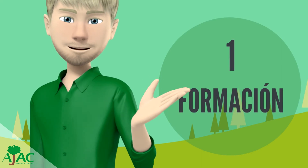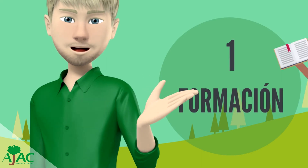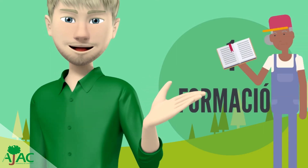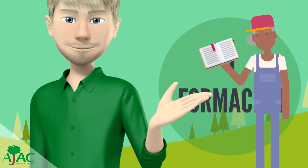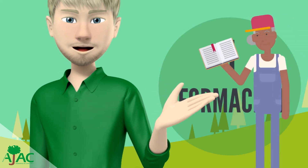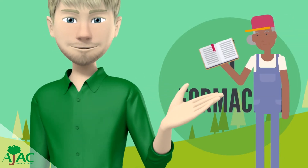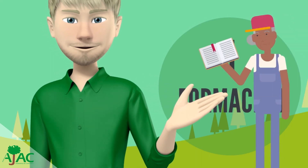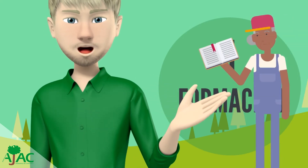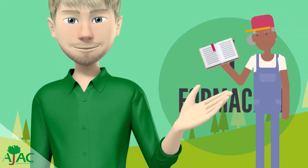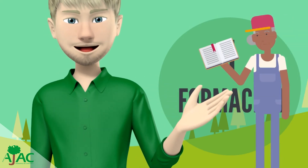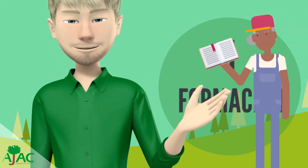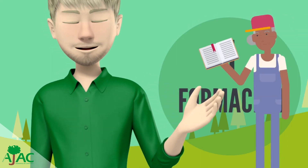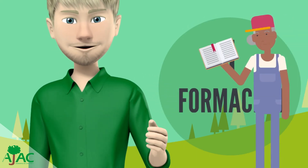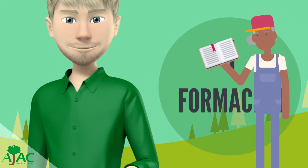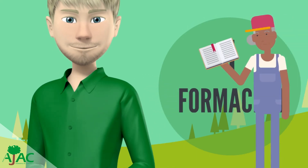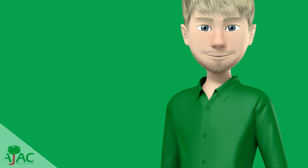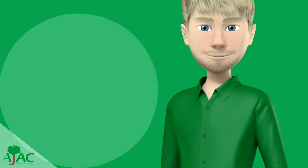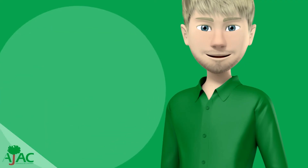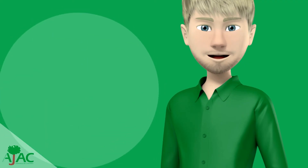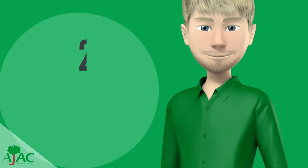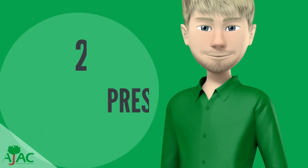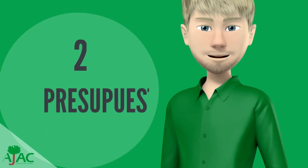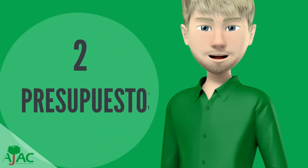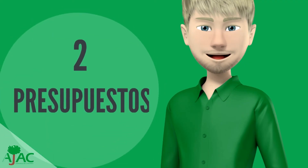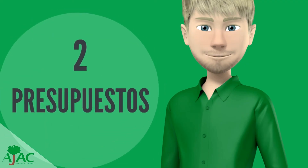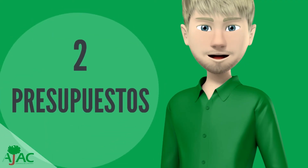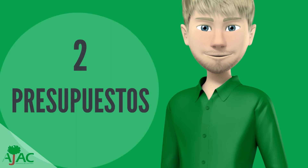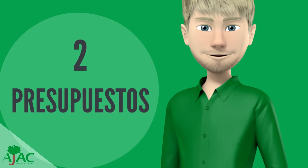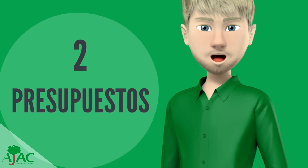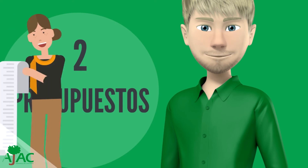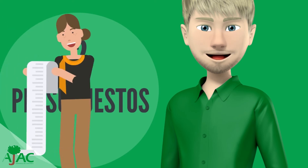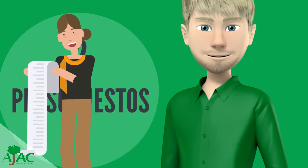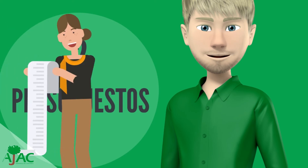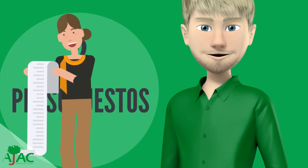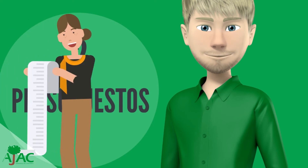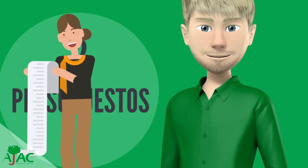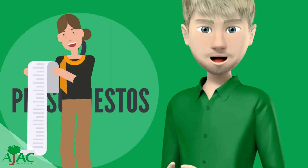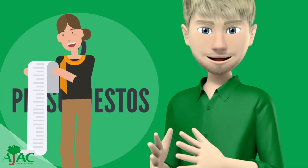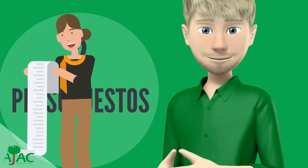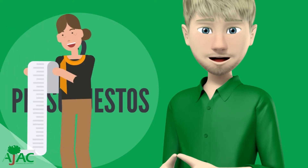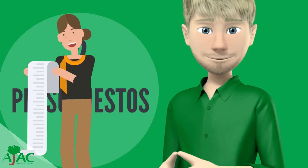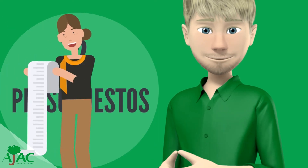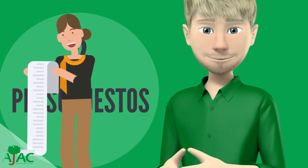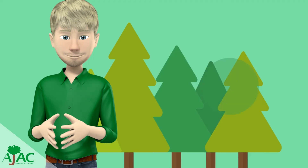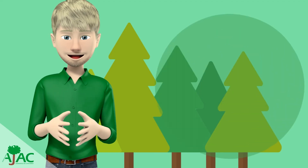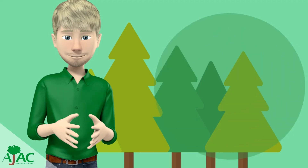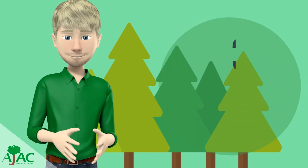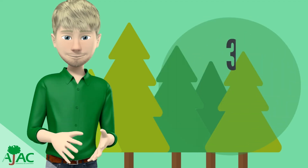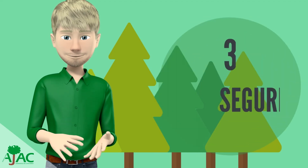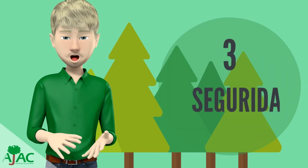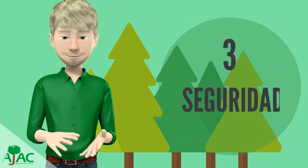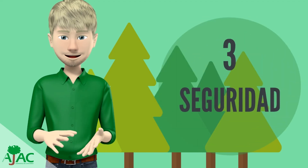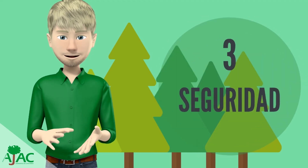en constante formación para un mejor asesoramiento. 2. Presupuestos elaborados por profesionales con todas las garantías.